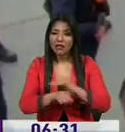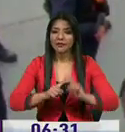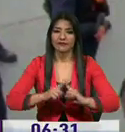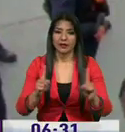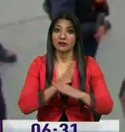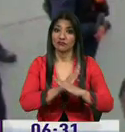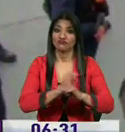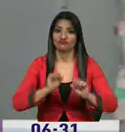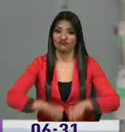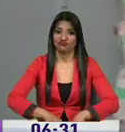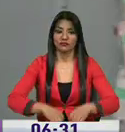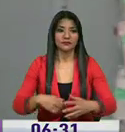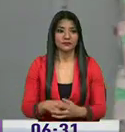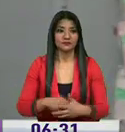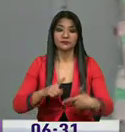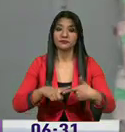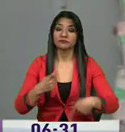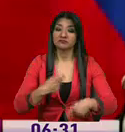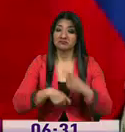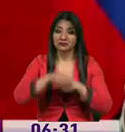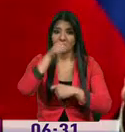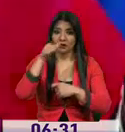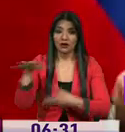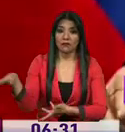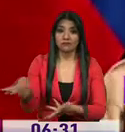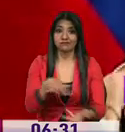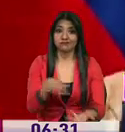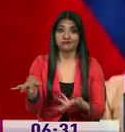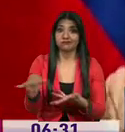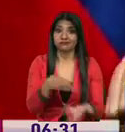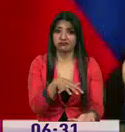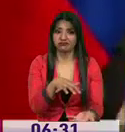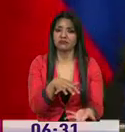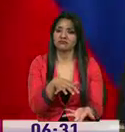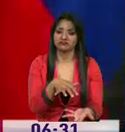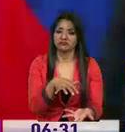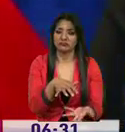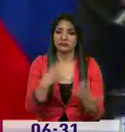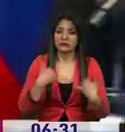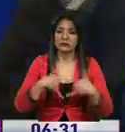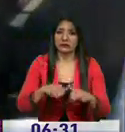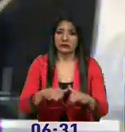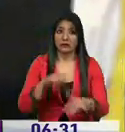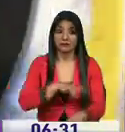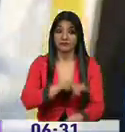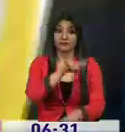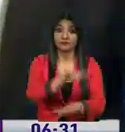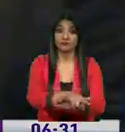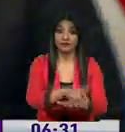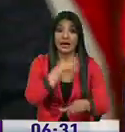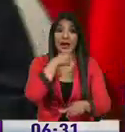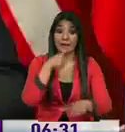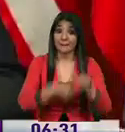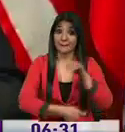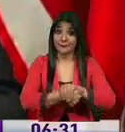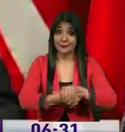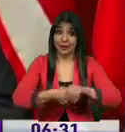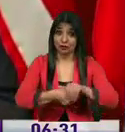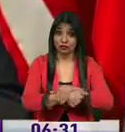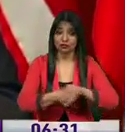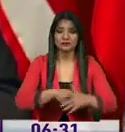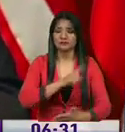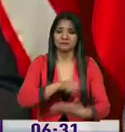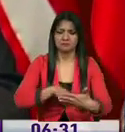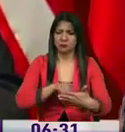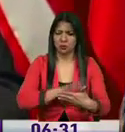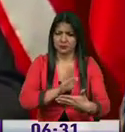el narcotráfico fue otro punto que se trató, donde negaron la instalación de una base aérea en las Islas Galápagos. Es importante que